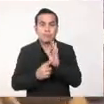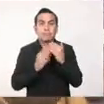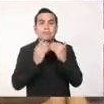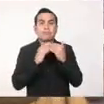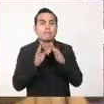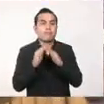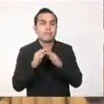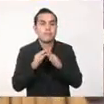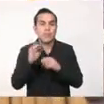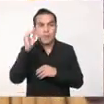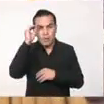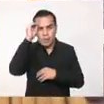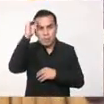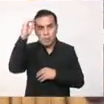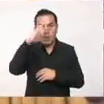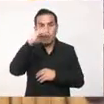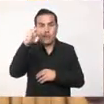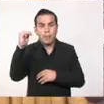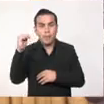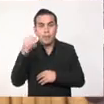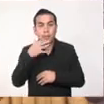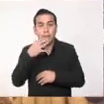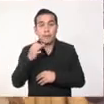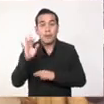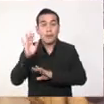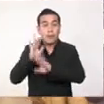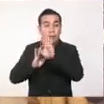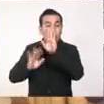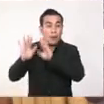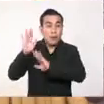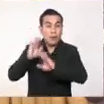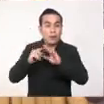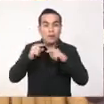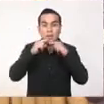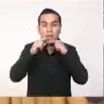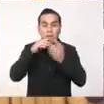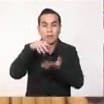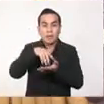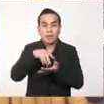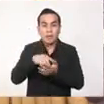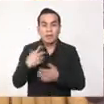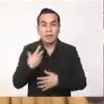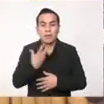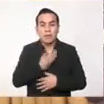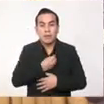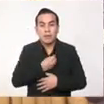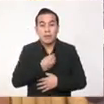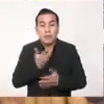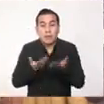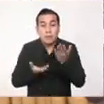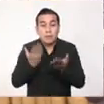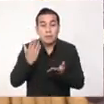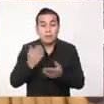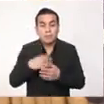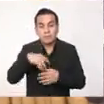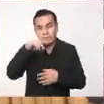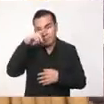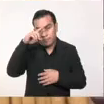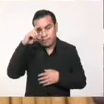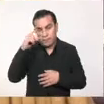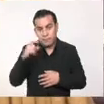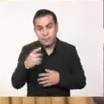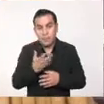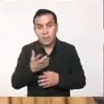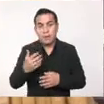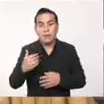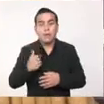declaraciones de países con una amplia tradición democrática. Quizá todos estamos equivocados. Canadá, la